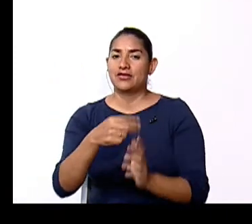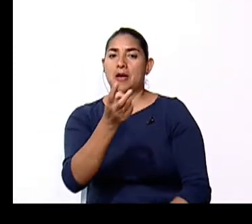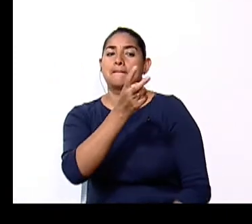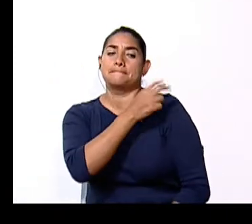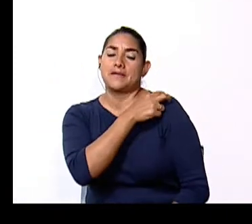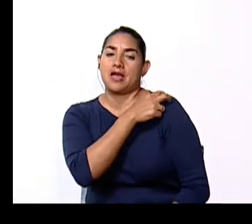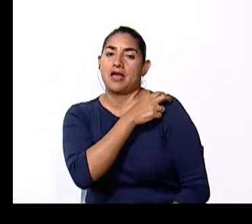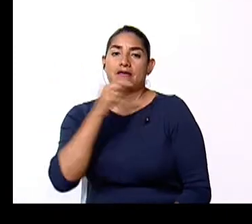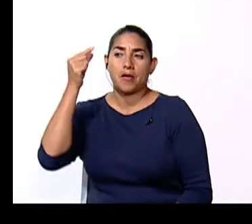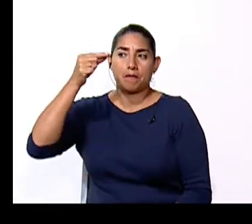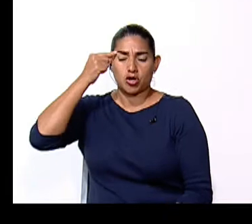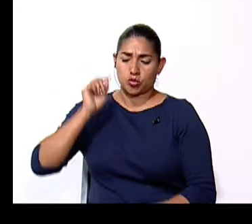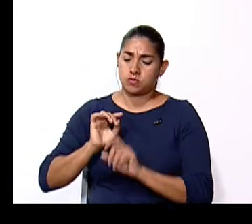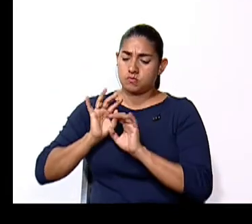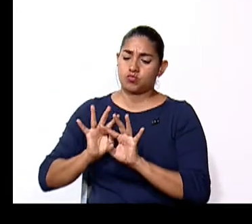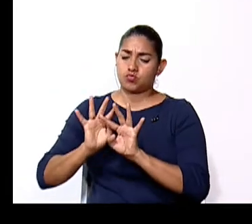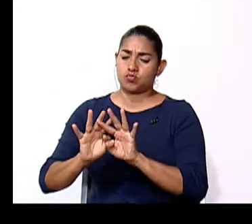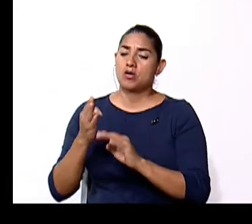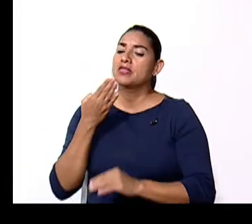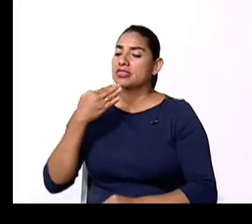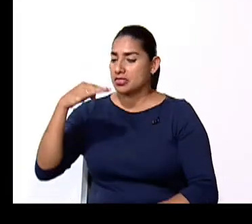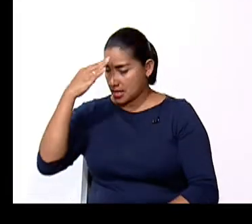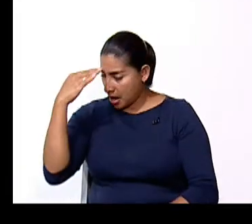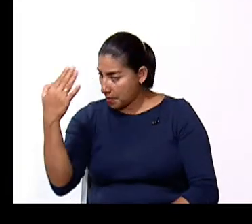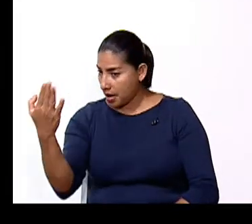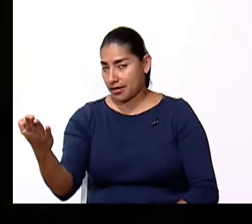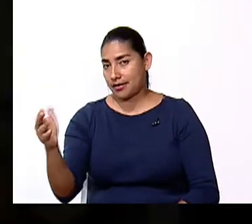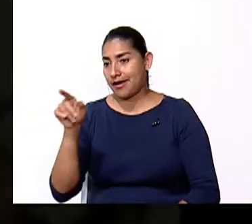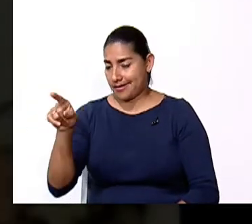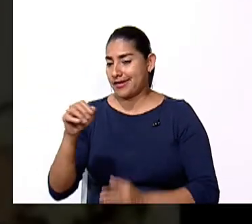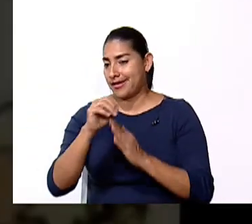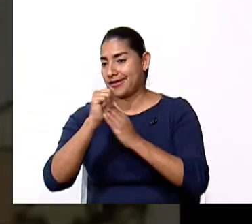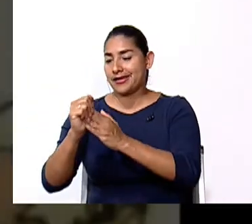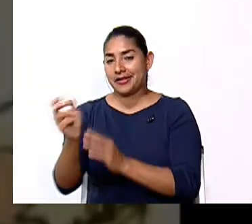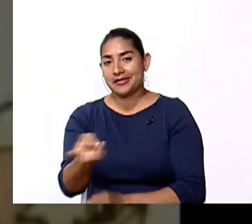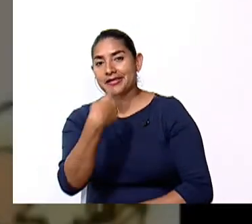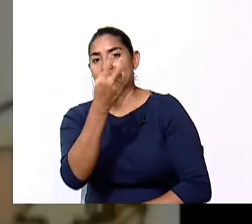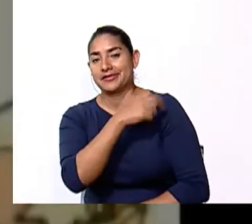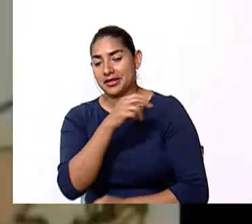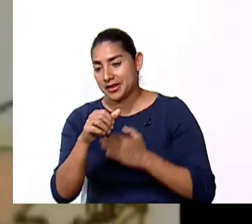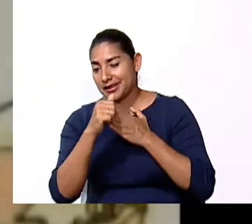¿verdad? ¿Ustedes conocen el nombre de algún aborigen famoso?